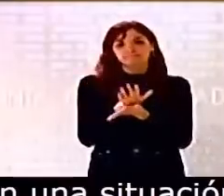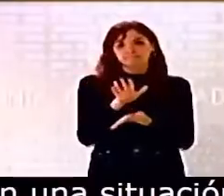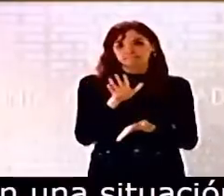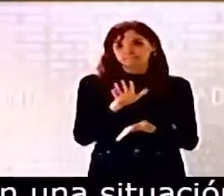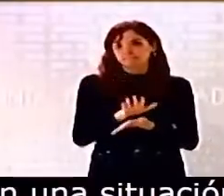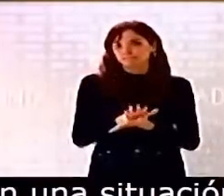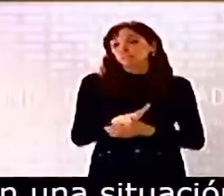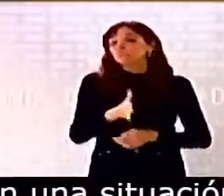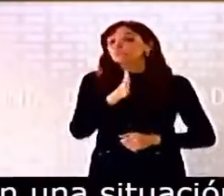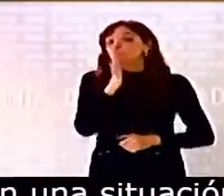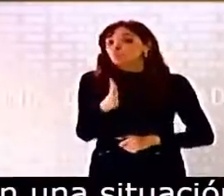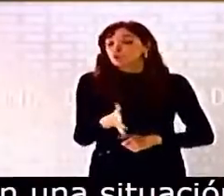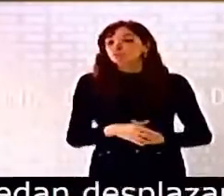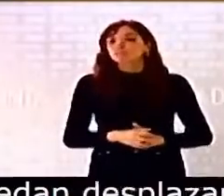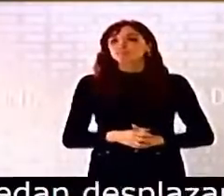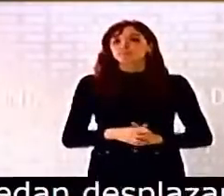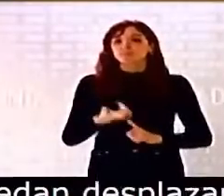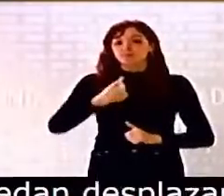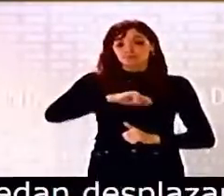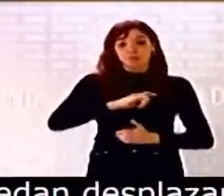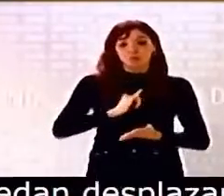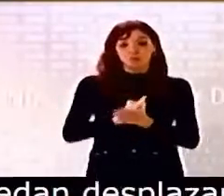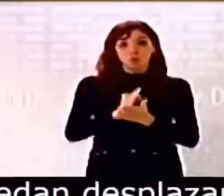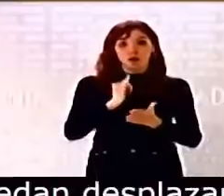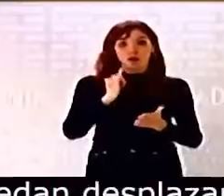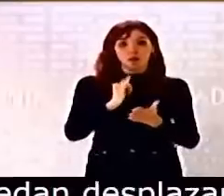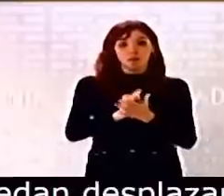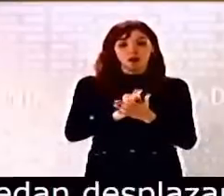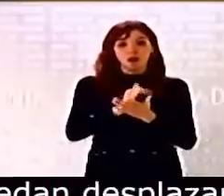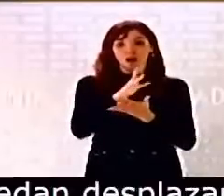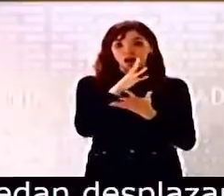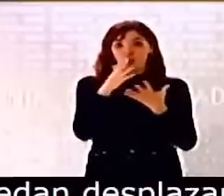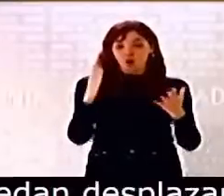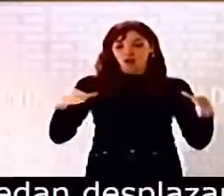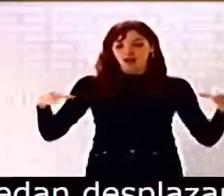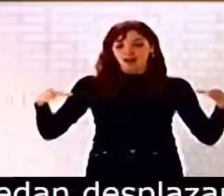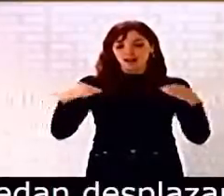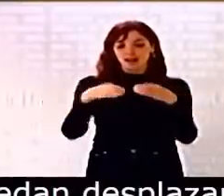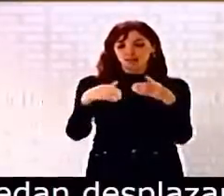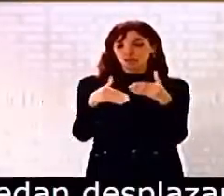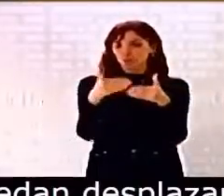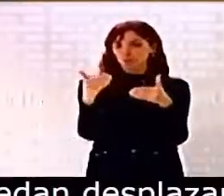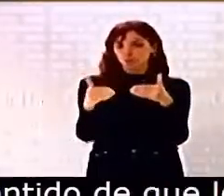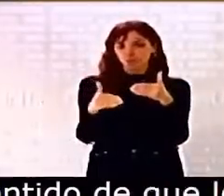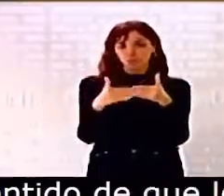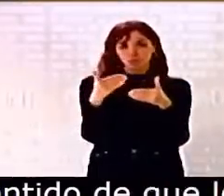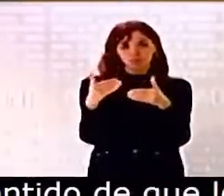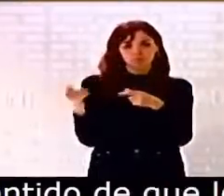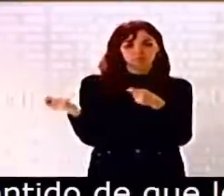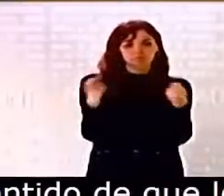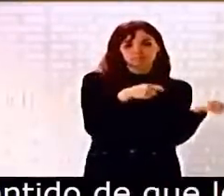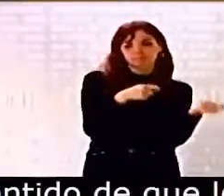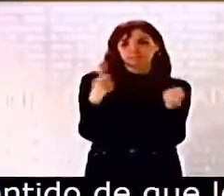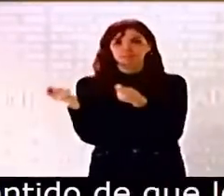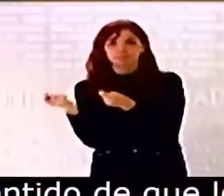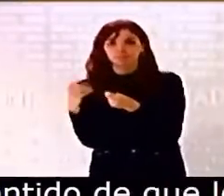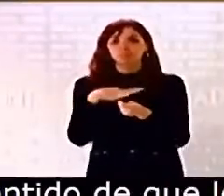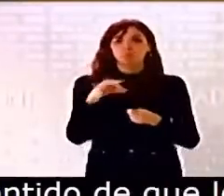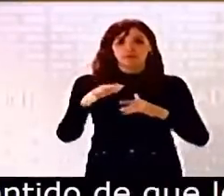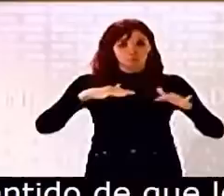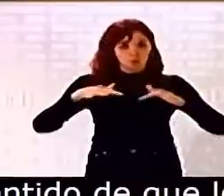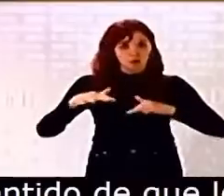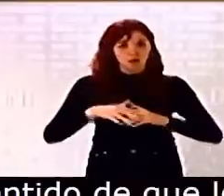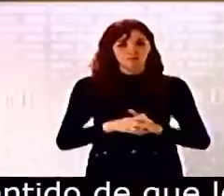tranquilizarle en el sentido de que lo que tenemos para hacer pruebas radiológicas es un equipo de última generación portátil. Con lo